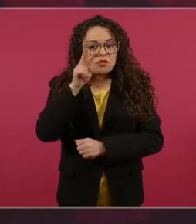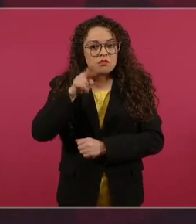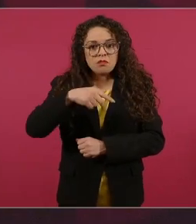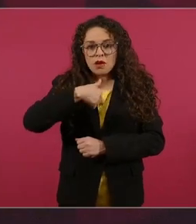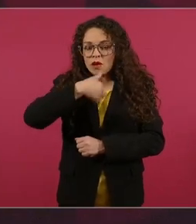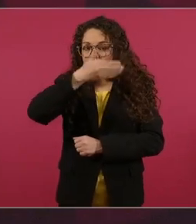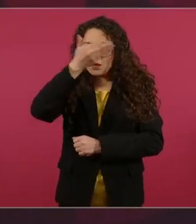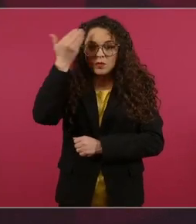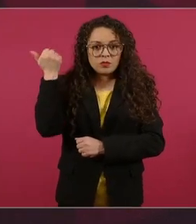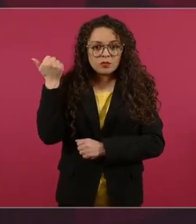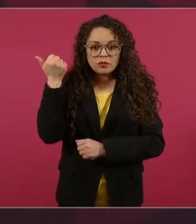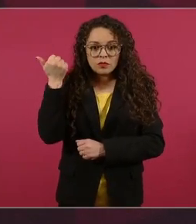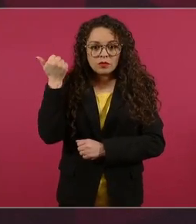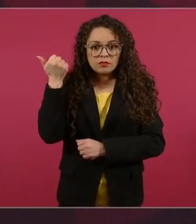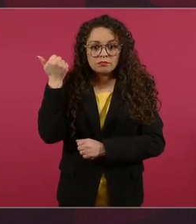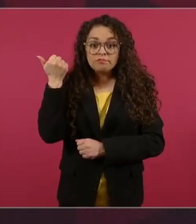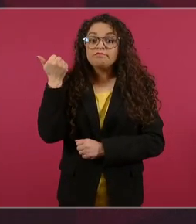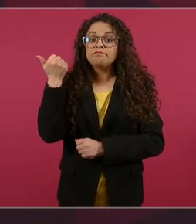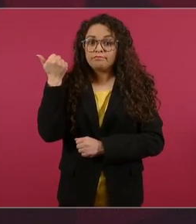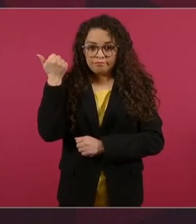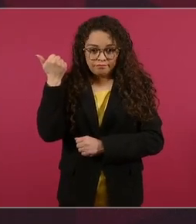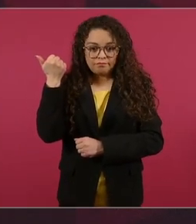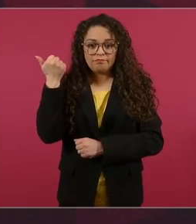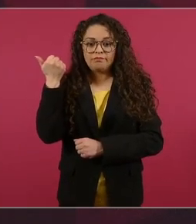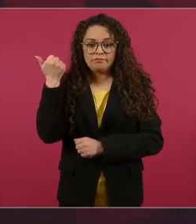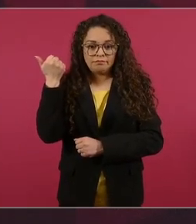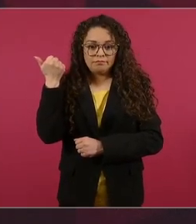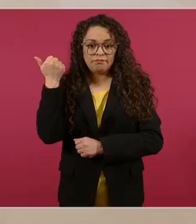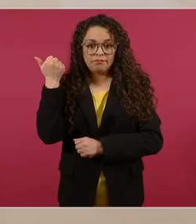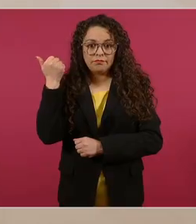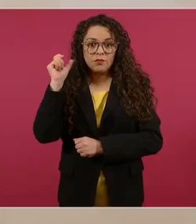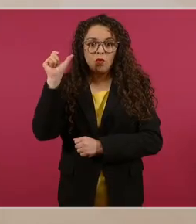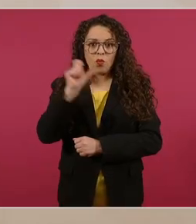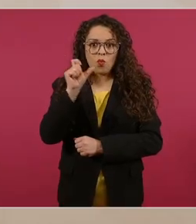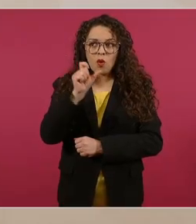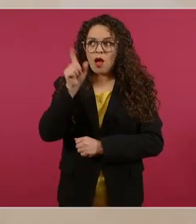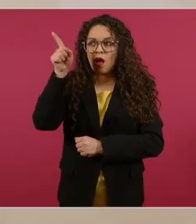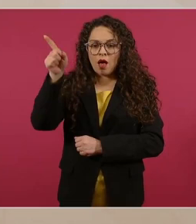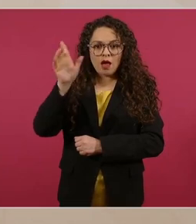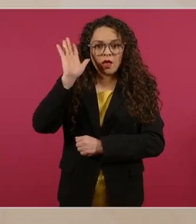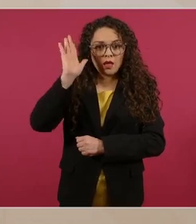Tan no tenía conocimiento que cuando se entera,